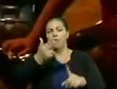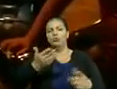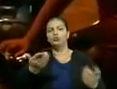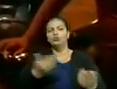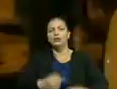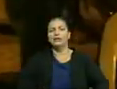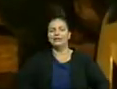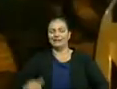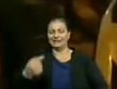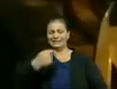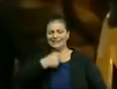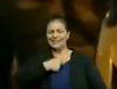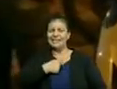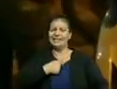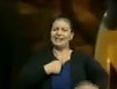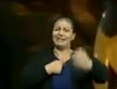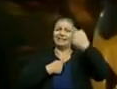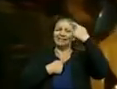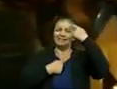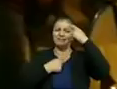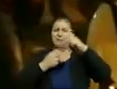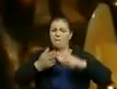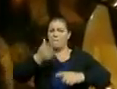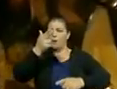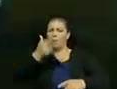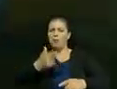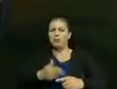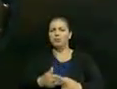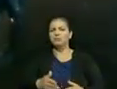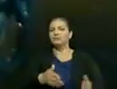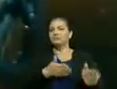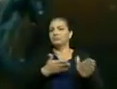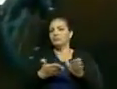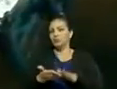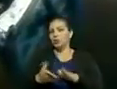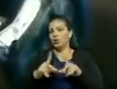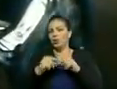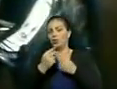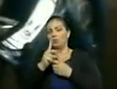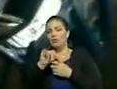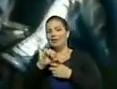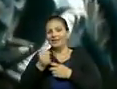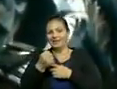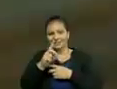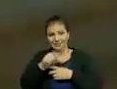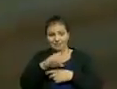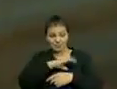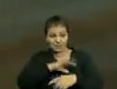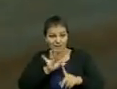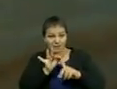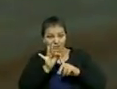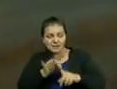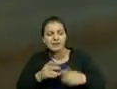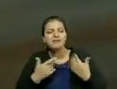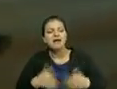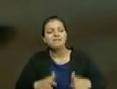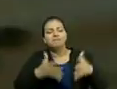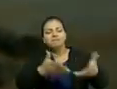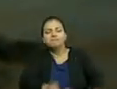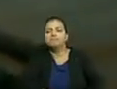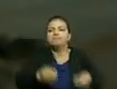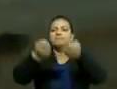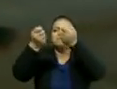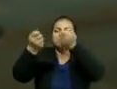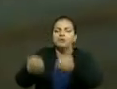tórax y otro en la cabeza. La DINASET realizó el levantamiento del cuerpo y lo llevó hasta un centro forense de